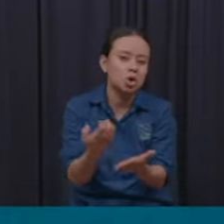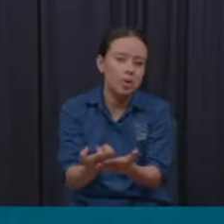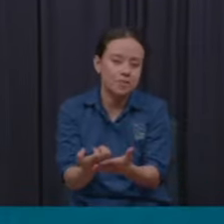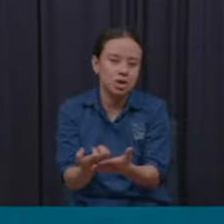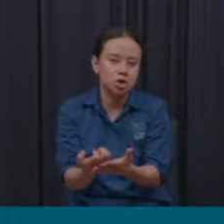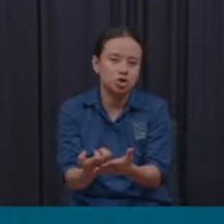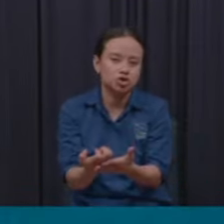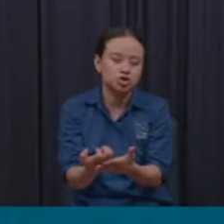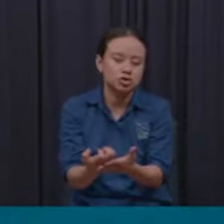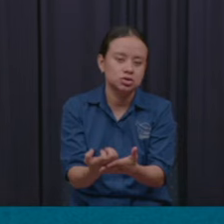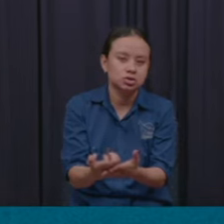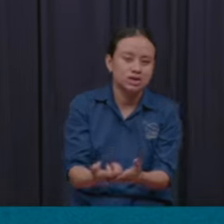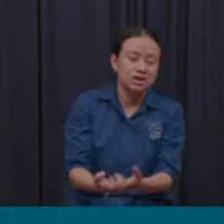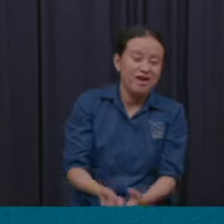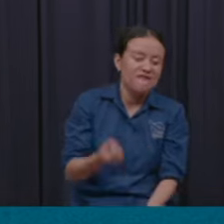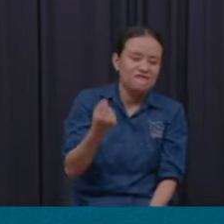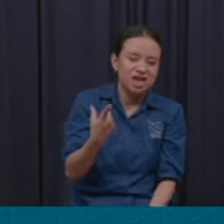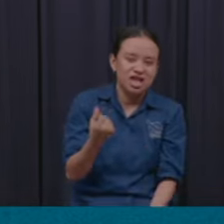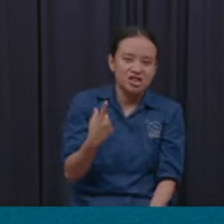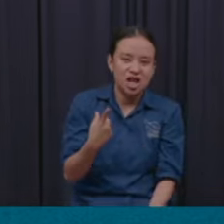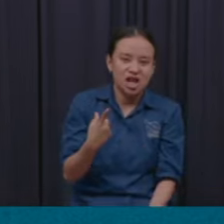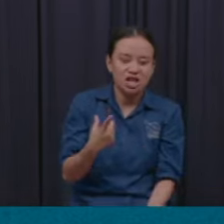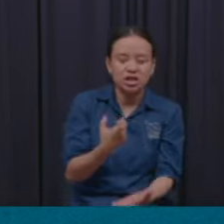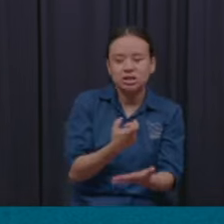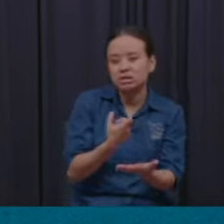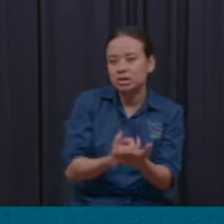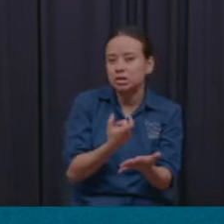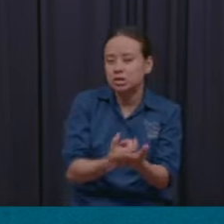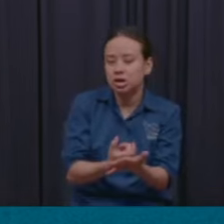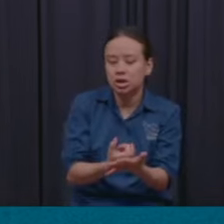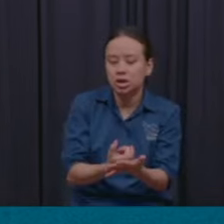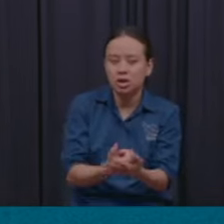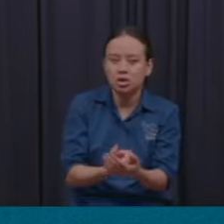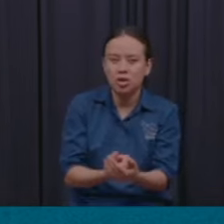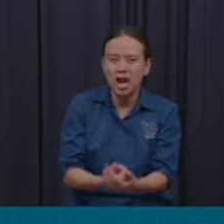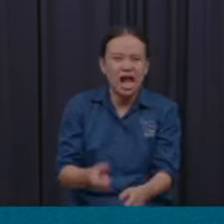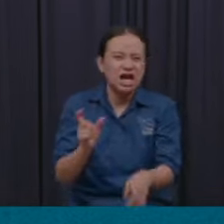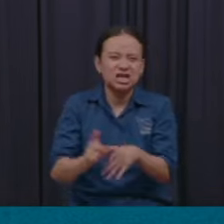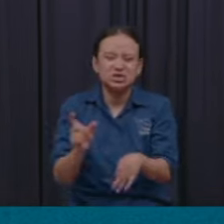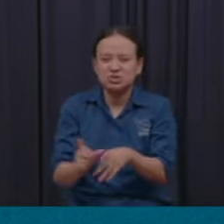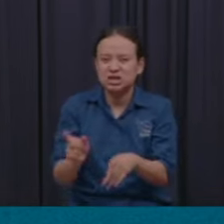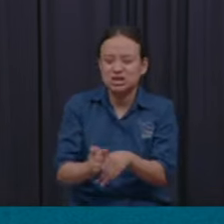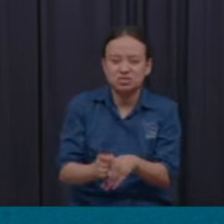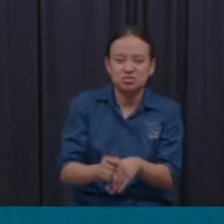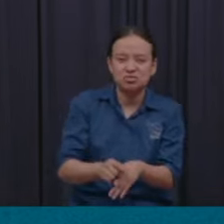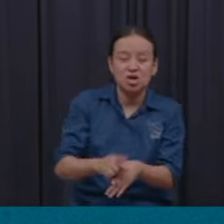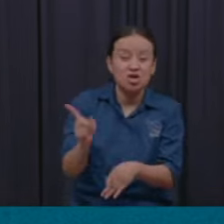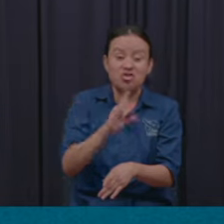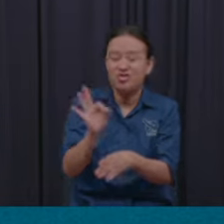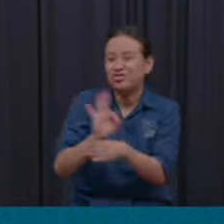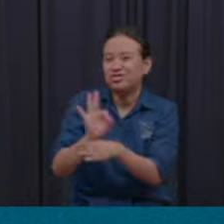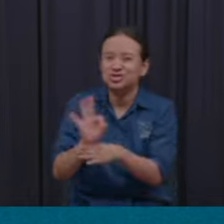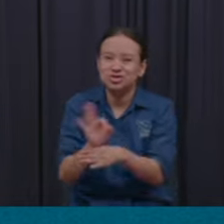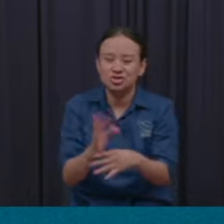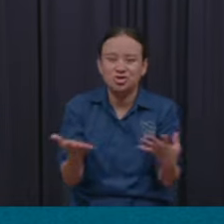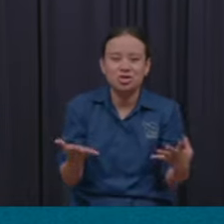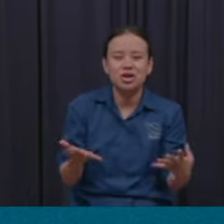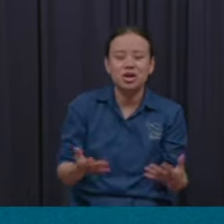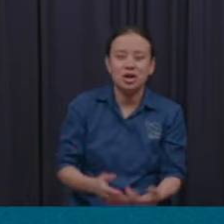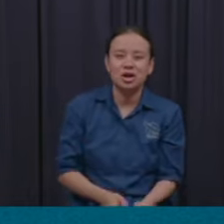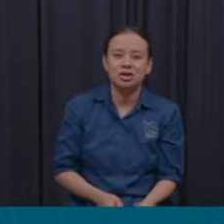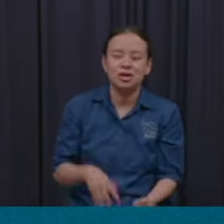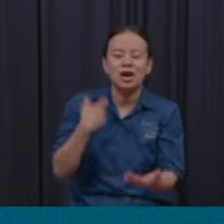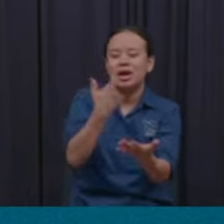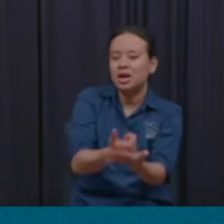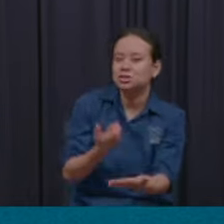disfrutar de lo que se tiene. Algo que compró inmediatamente se daña. Llega la bendición a la mano, inmediatamente se va.